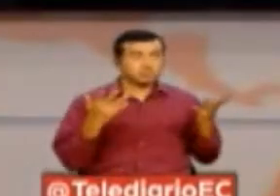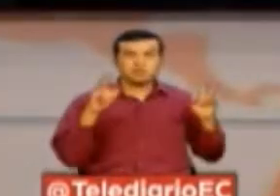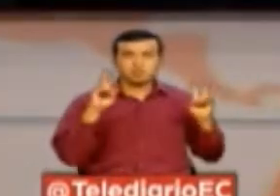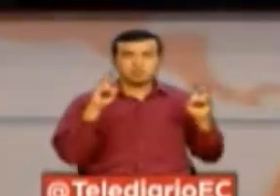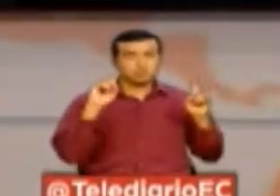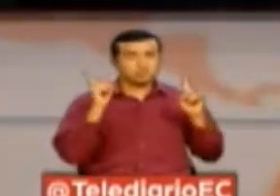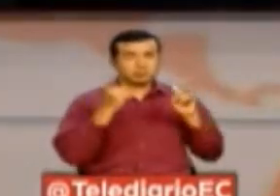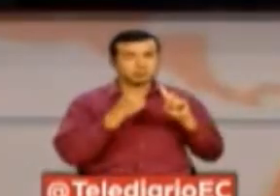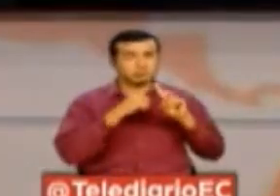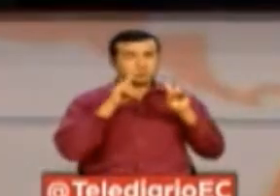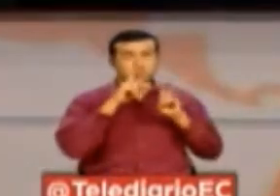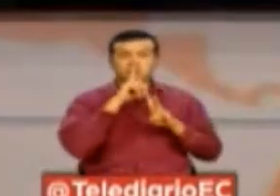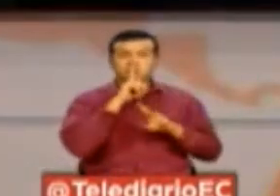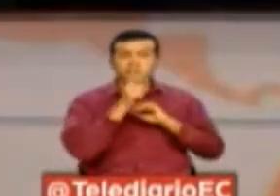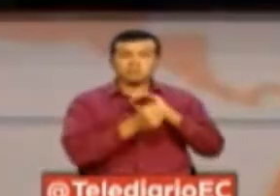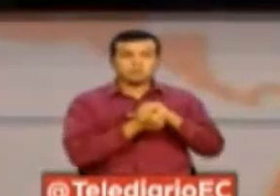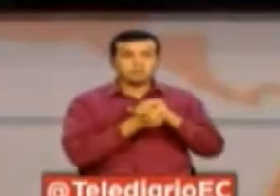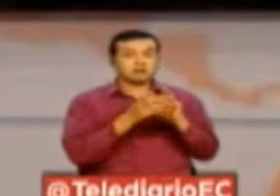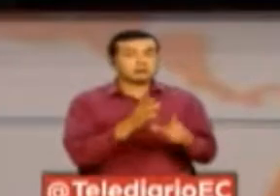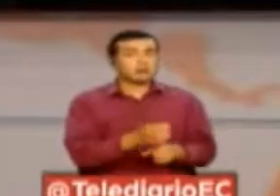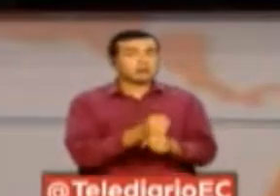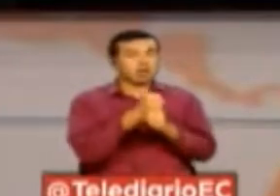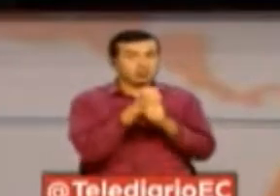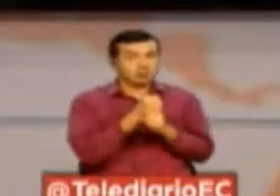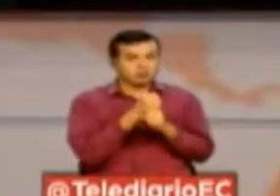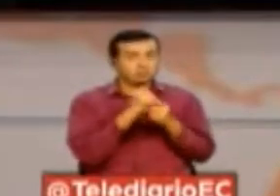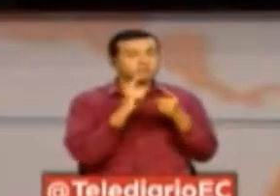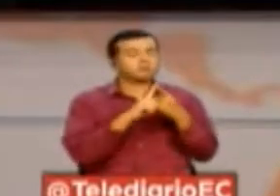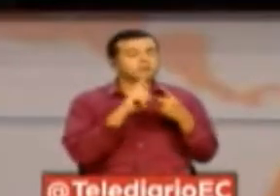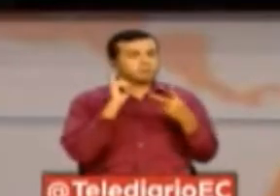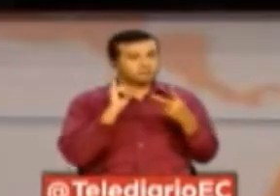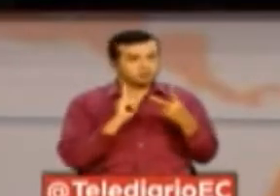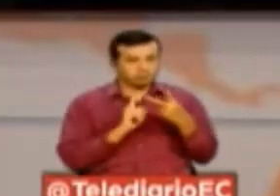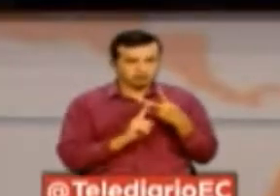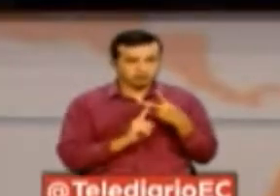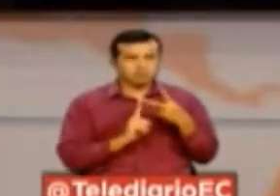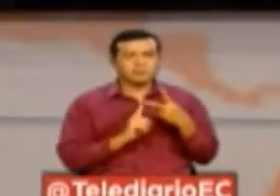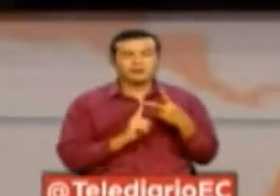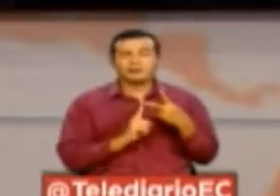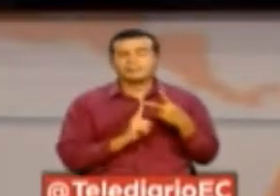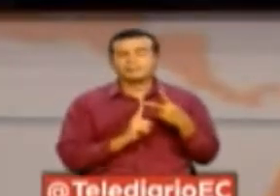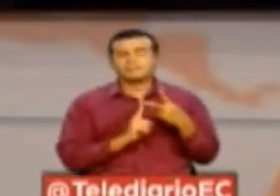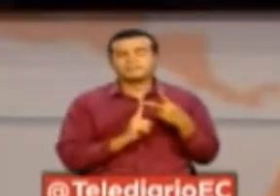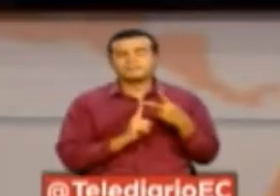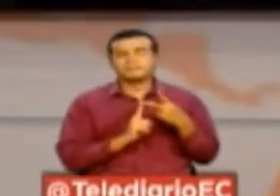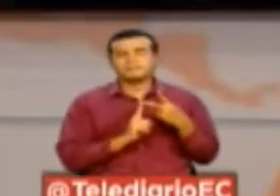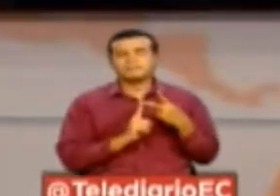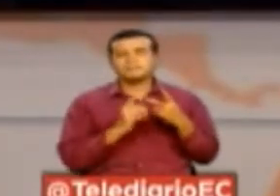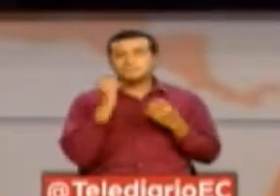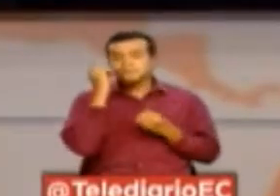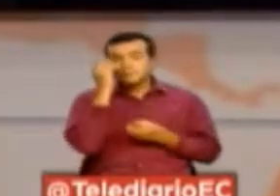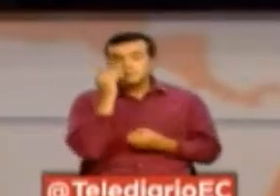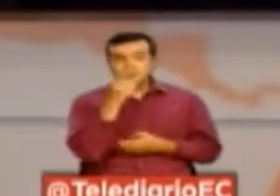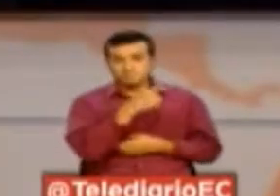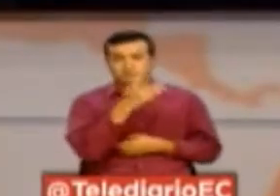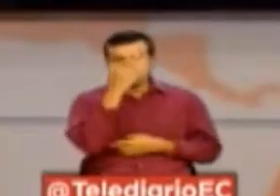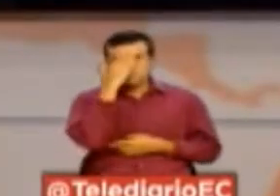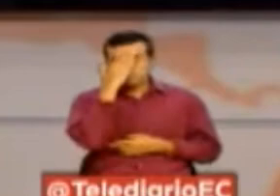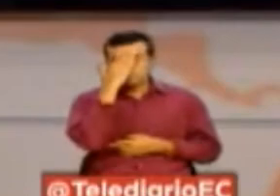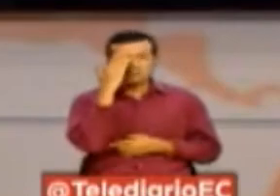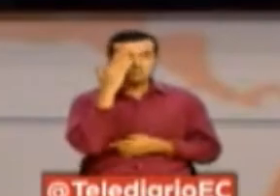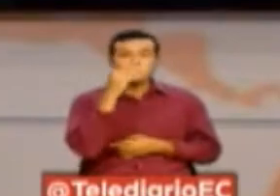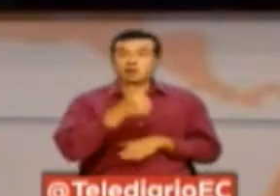virtud primero que es un tema de seguridad nacional el segundo de que debe este tipo de información es si usted la conoce